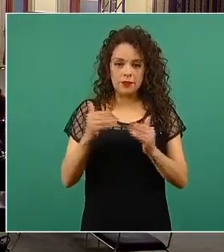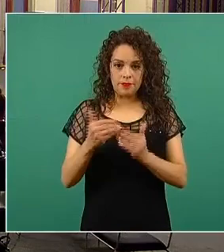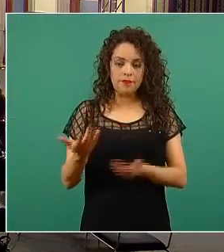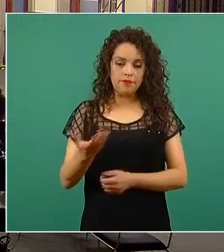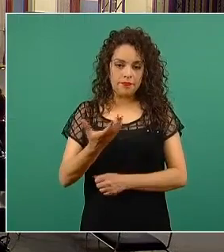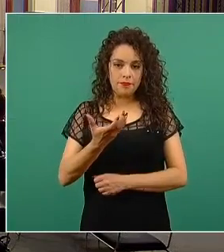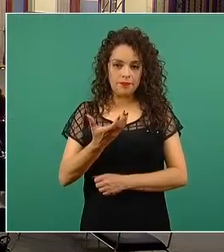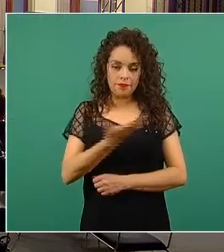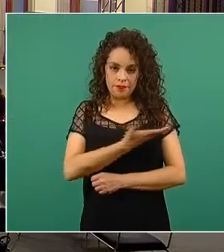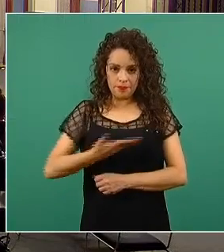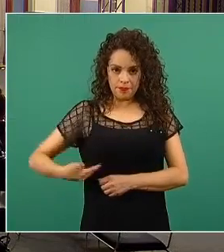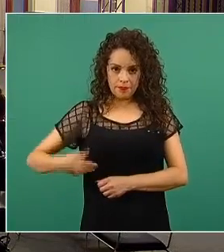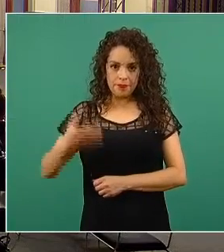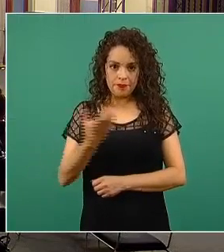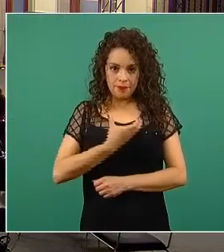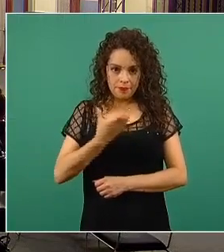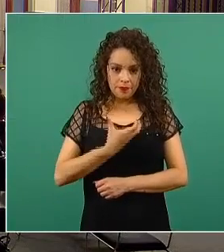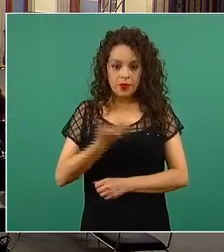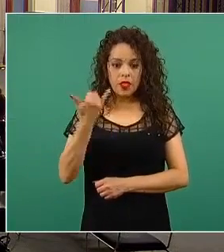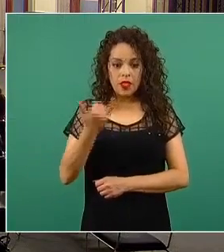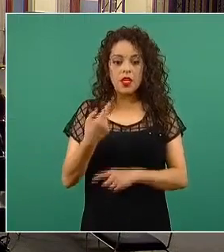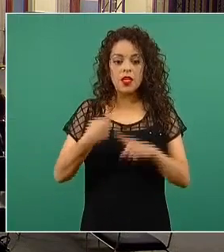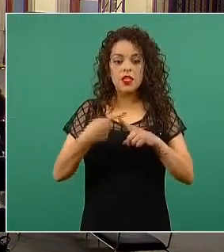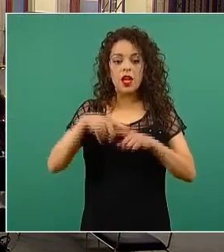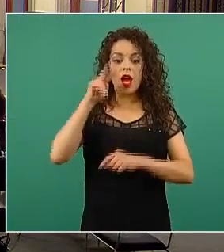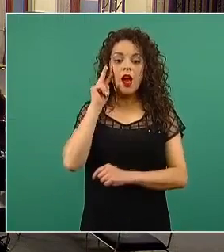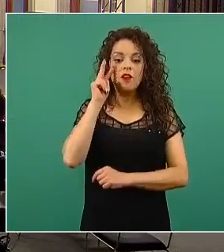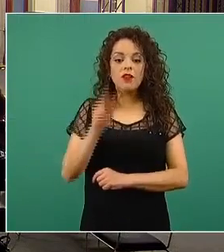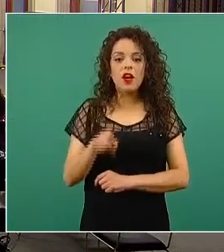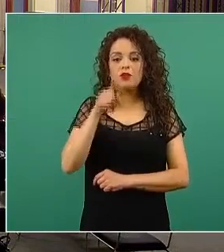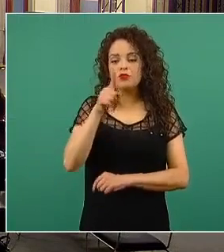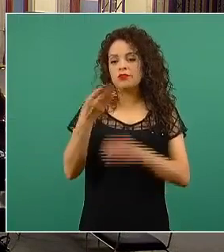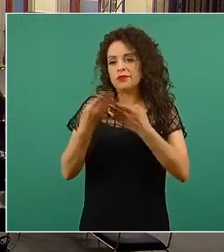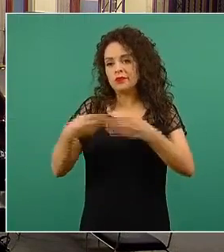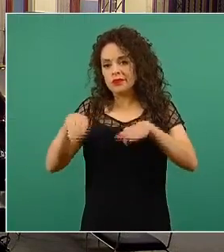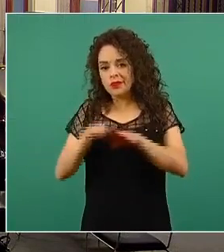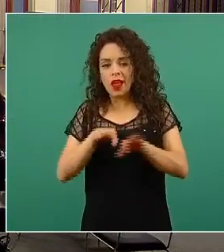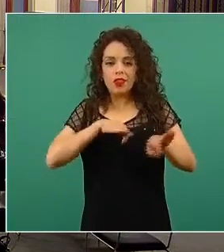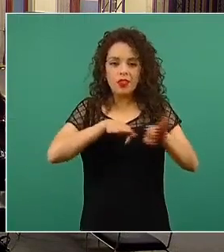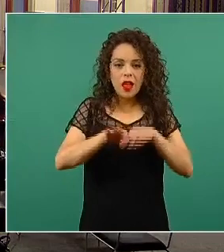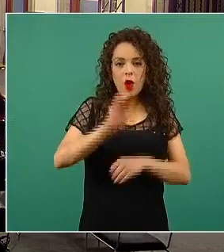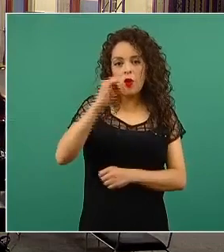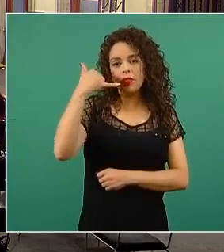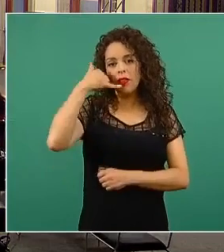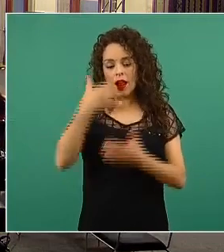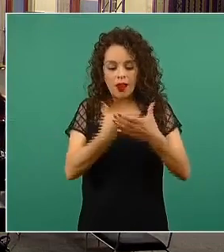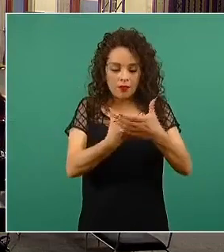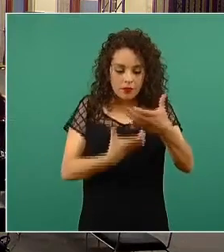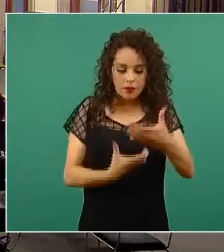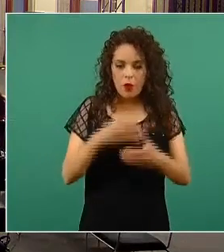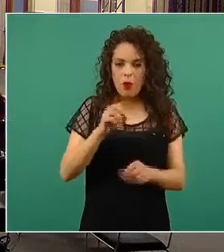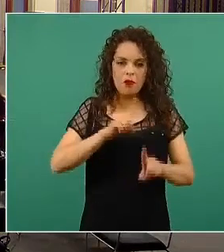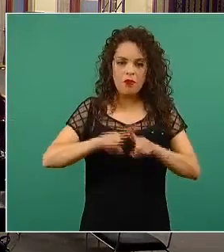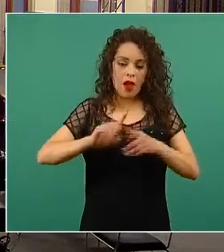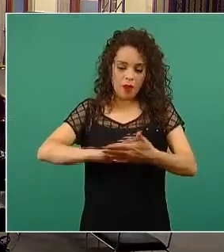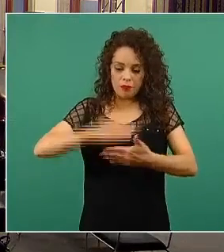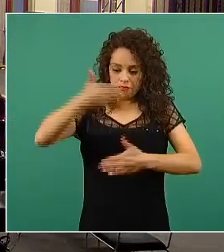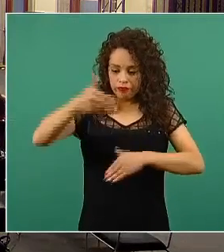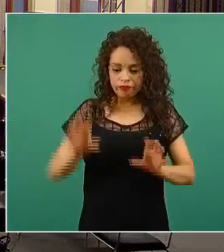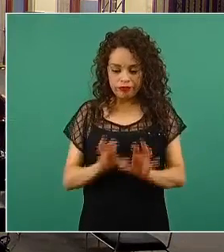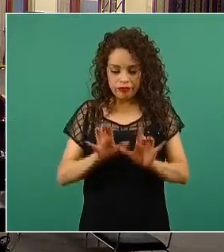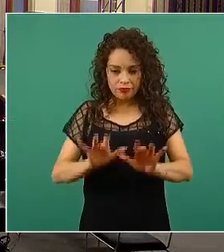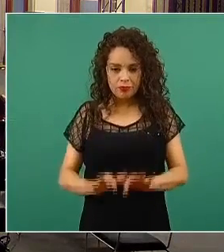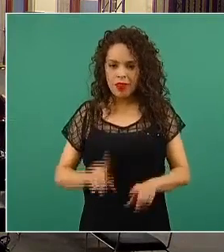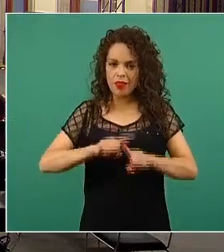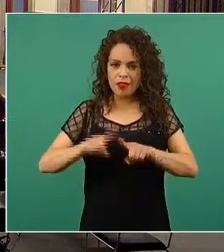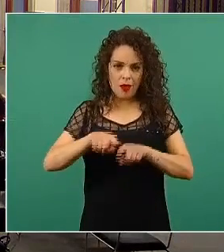y quienes nos ven desde sus casas, trabajos, desde sus teléfonos, desde cualquier dispositivo en el que